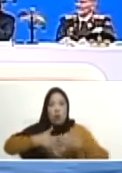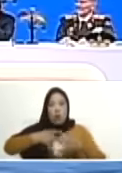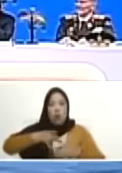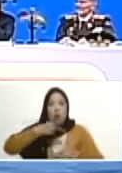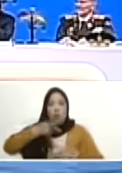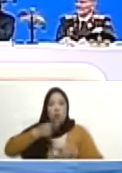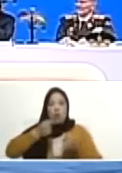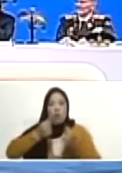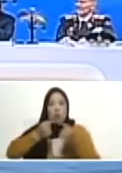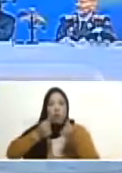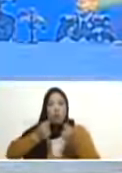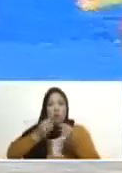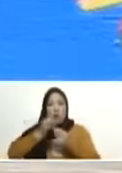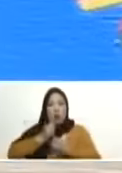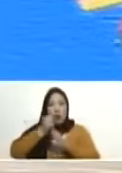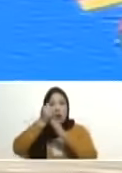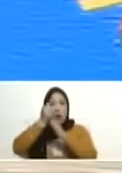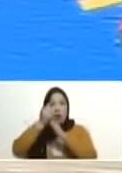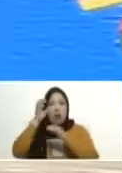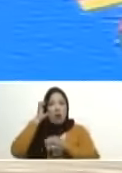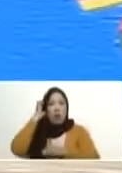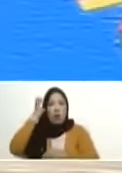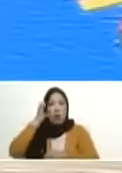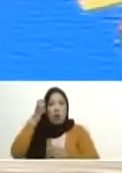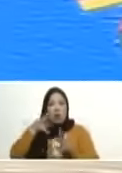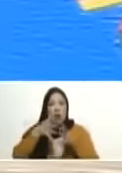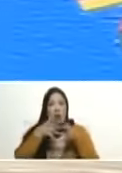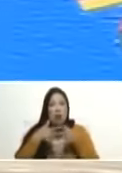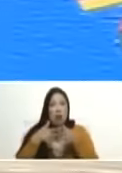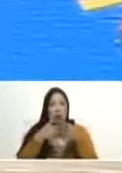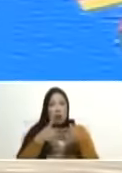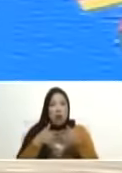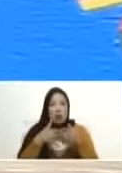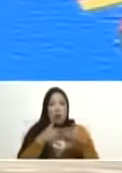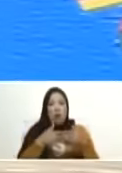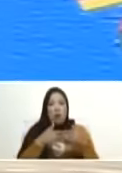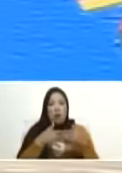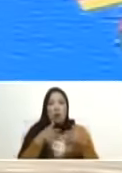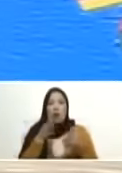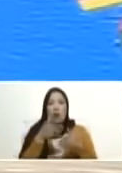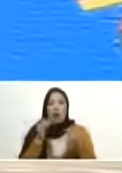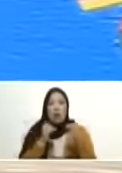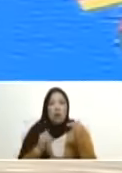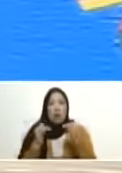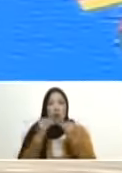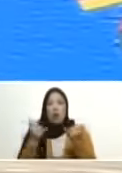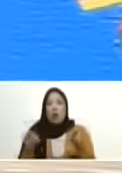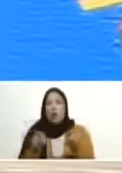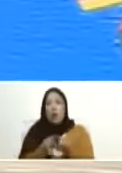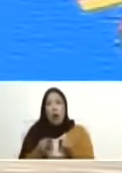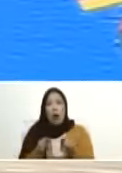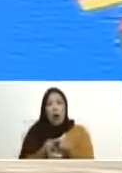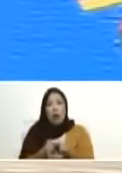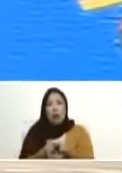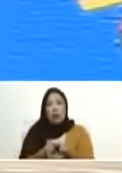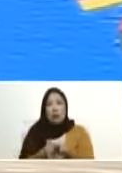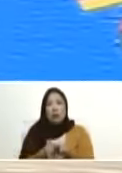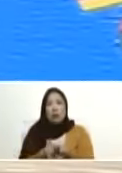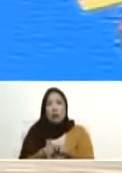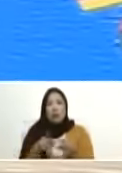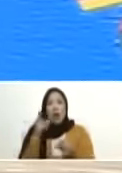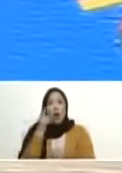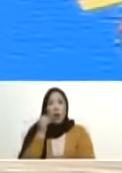y económicos dominantes de Europa y de los Estados Unidos. Cualquier parecido a la realidad de hoy no es casualidad.